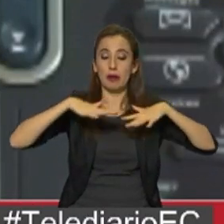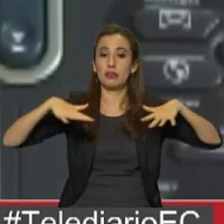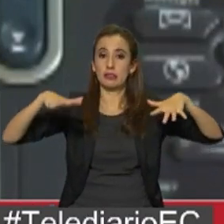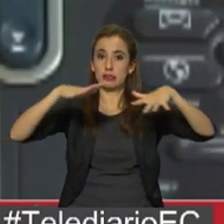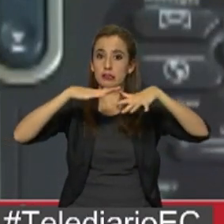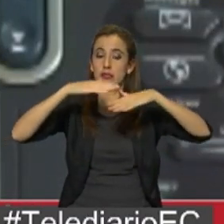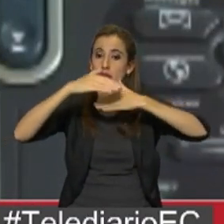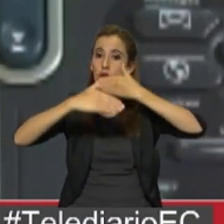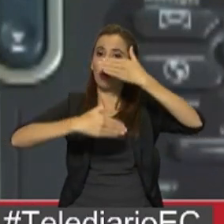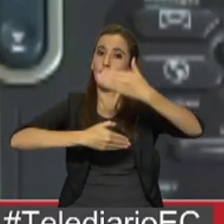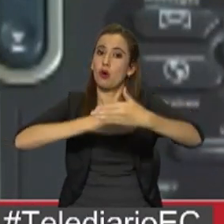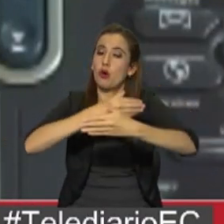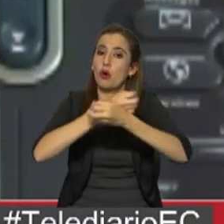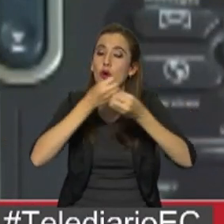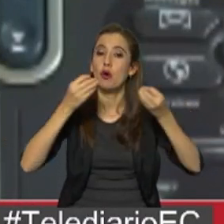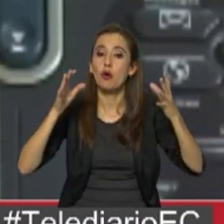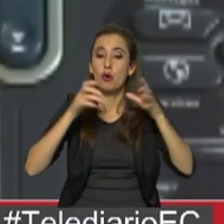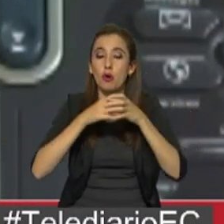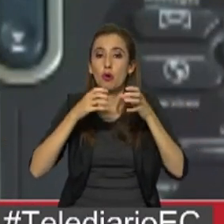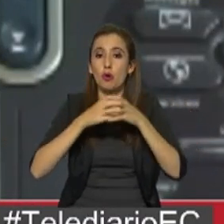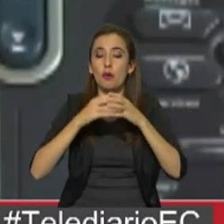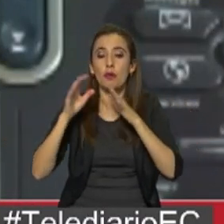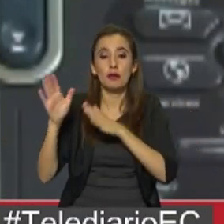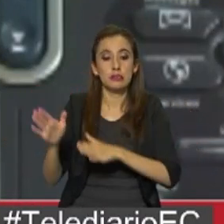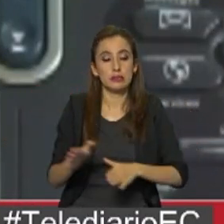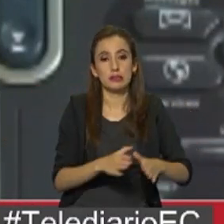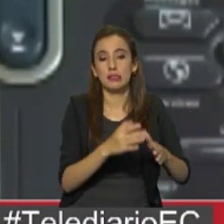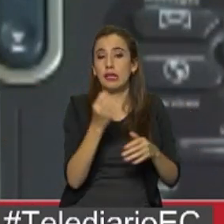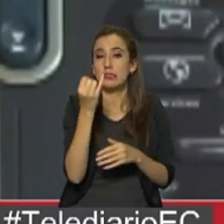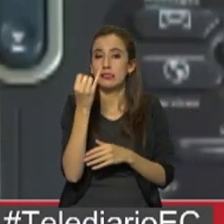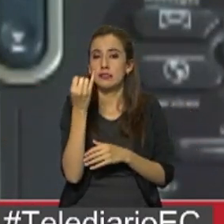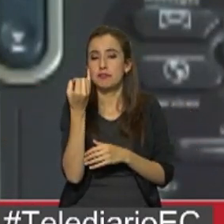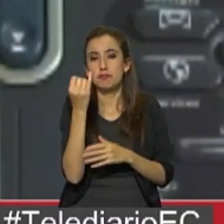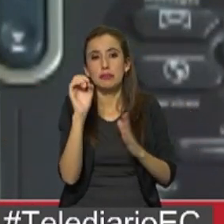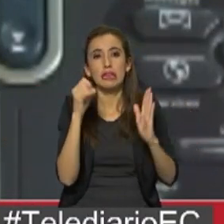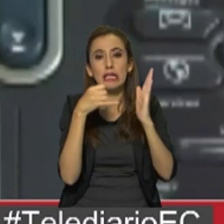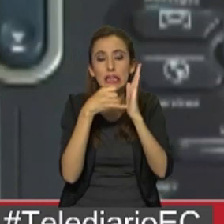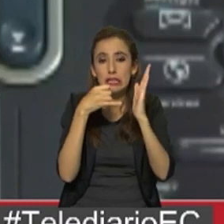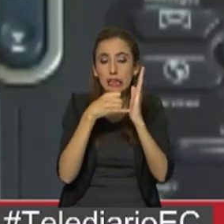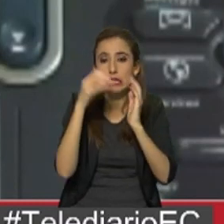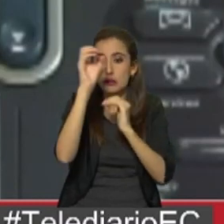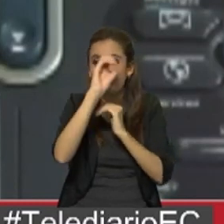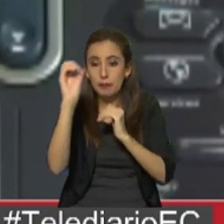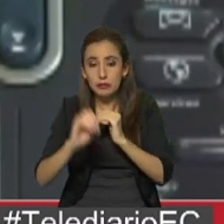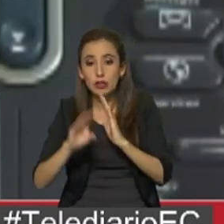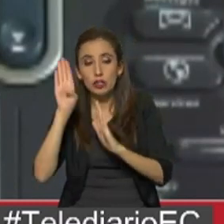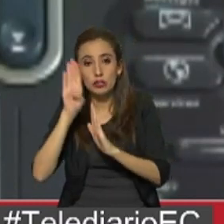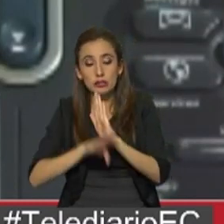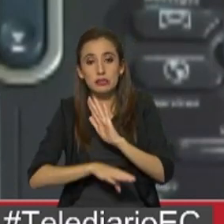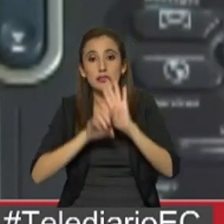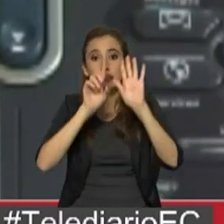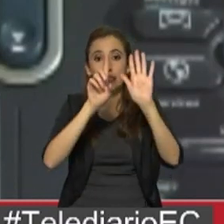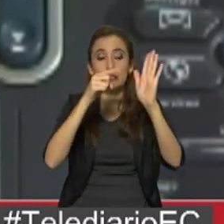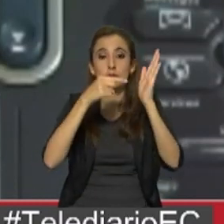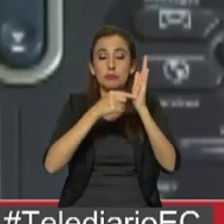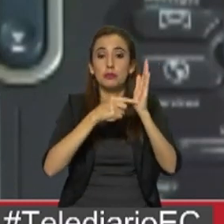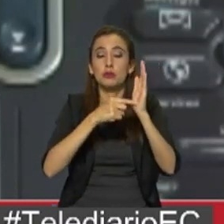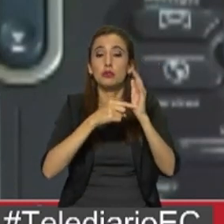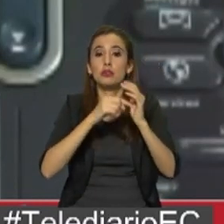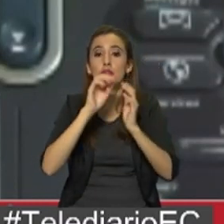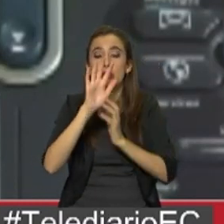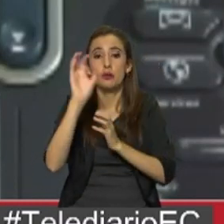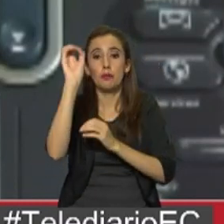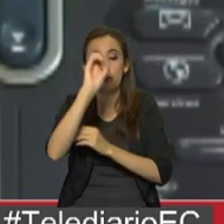crédito quirografario que tiene una tasa de interés reducida del 6.5 por ciento y se presta a tres